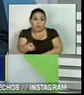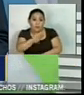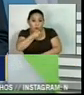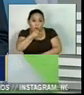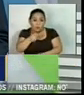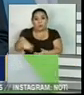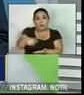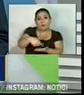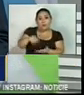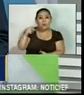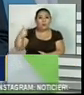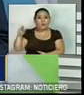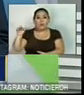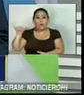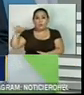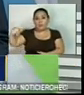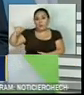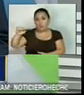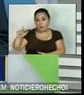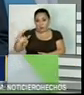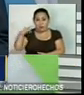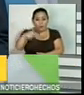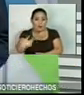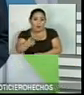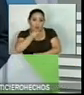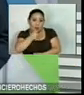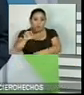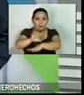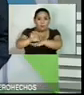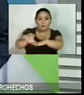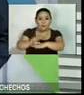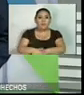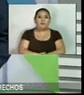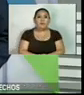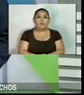Guayaquil, Ecuador, para la red de noticias Alba Visión.